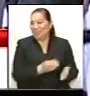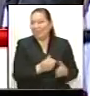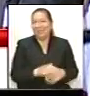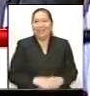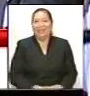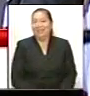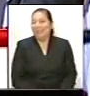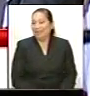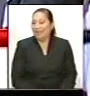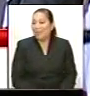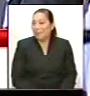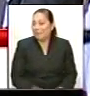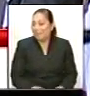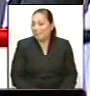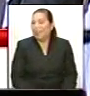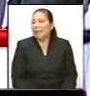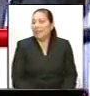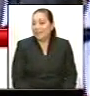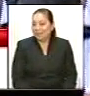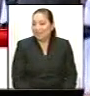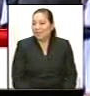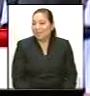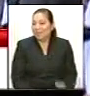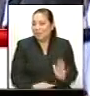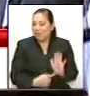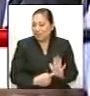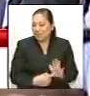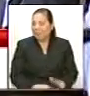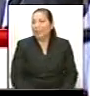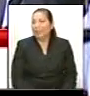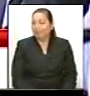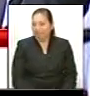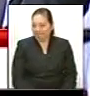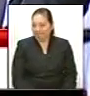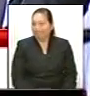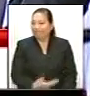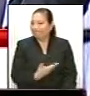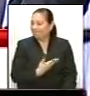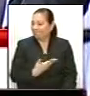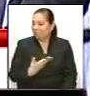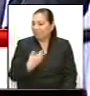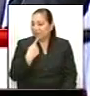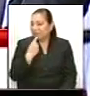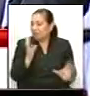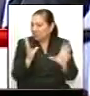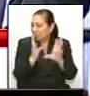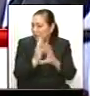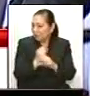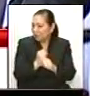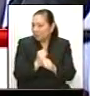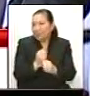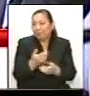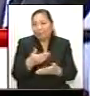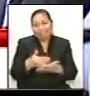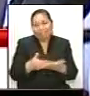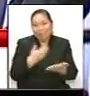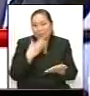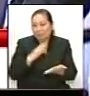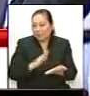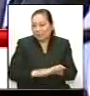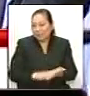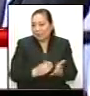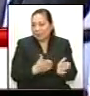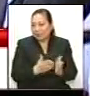en las páginas, en las imágenes, perdón, que estoy mostrando. Señora Presidenta, he hecho un pequeño resumen que ya en su